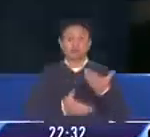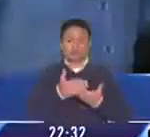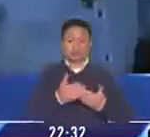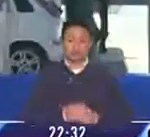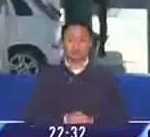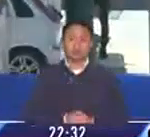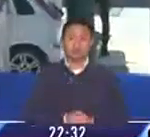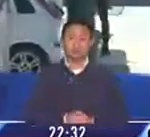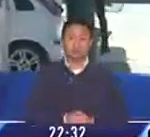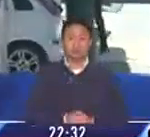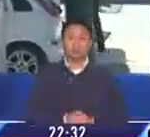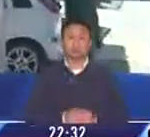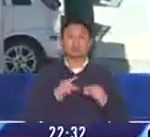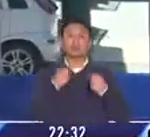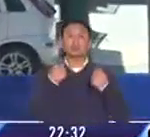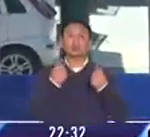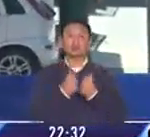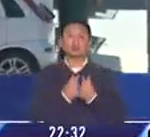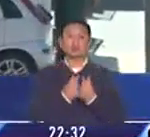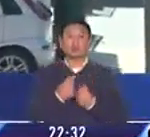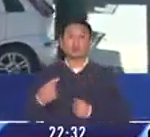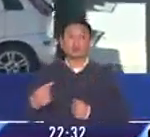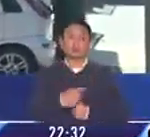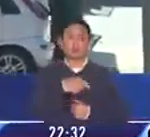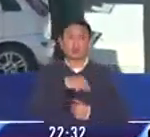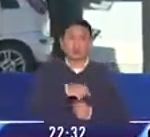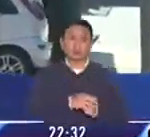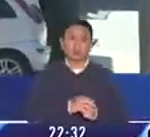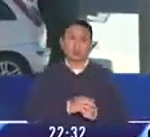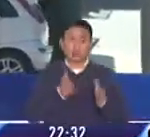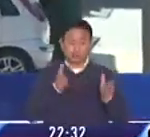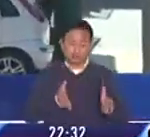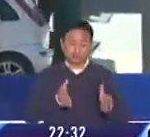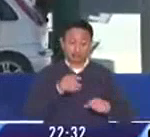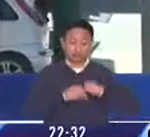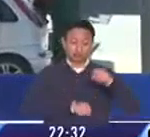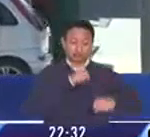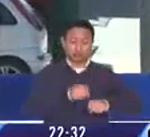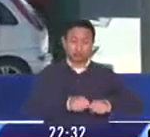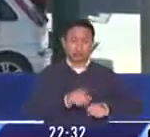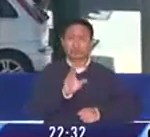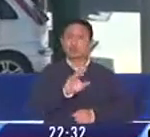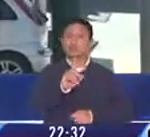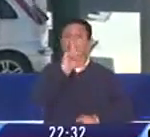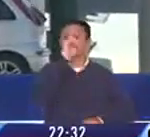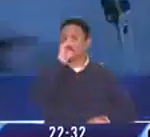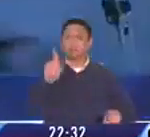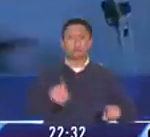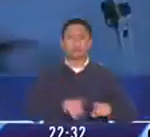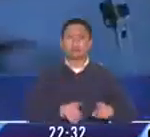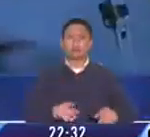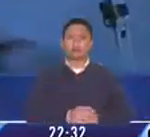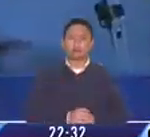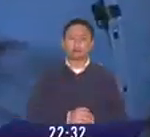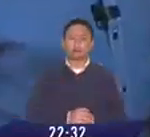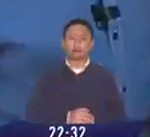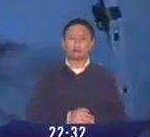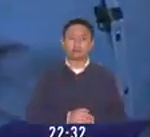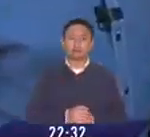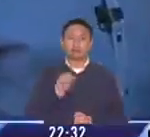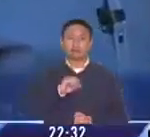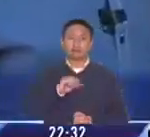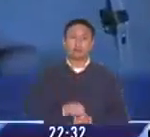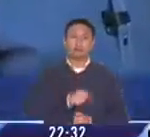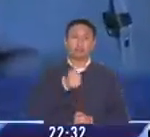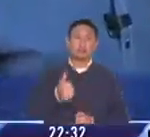del sector. Un grupo se opone a la implementación de la ciclovía en un tramo de la avenida Morán Valverde. Si se puede de otra